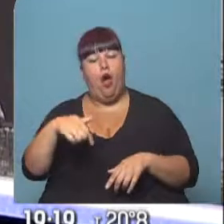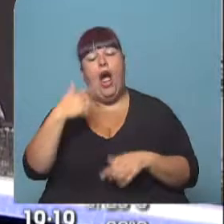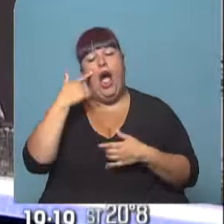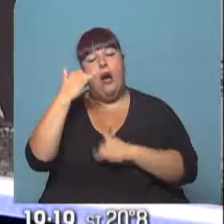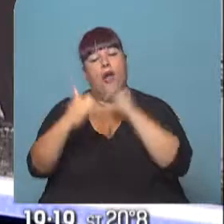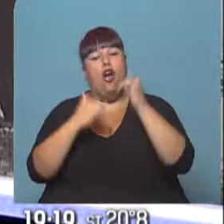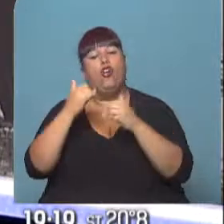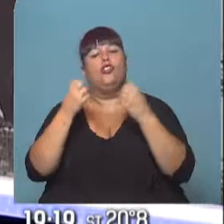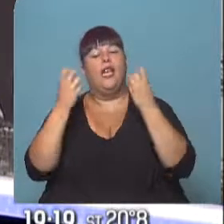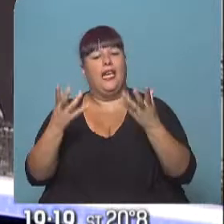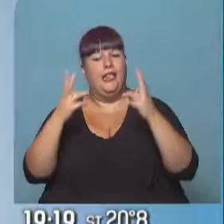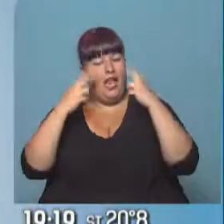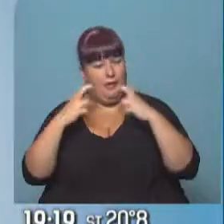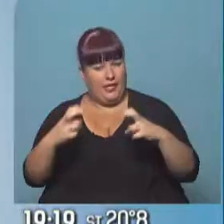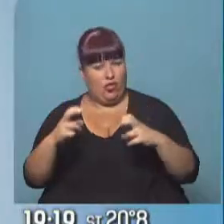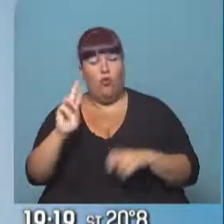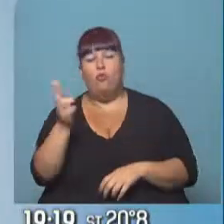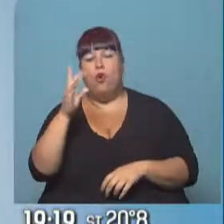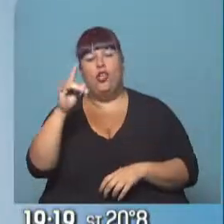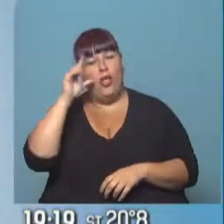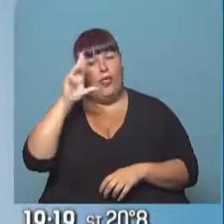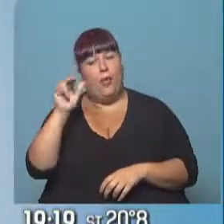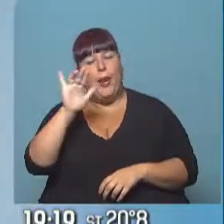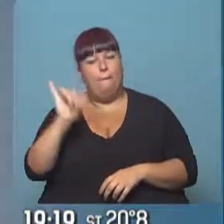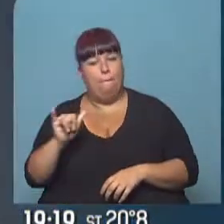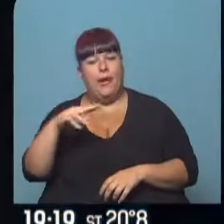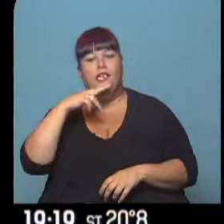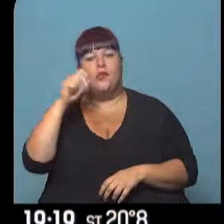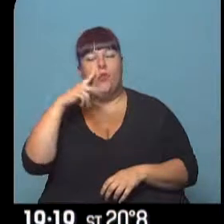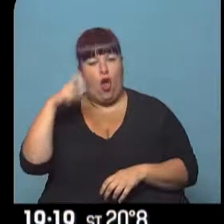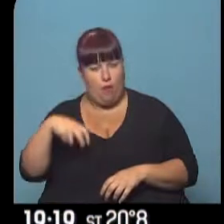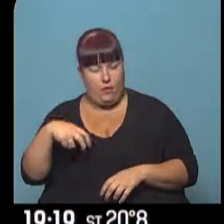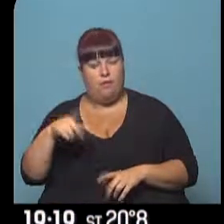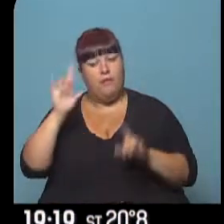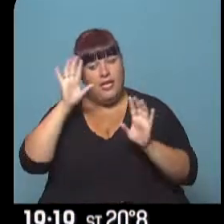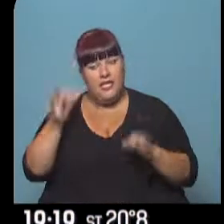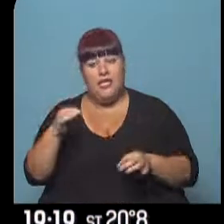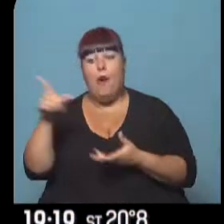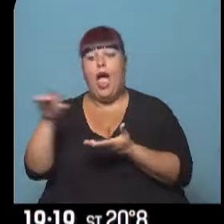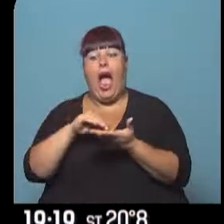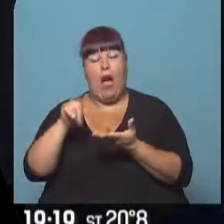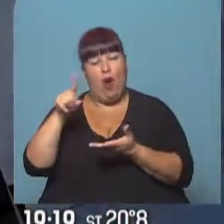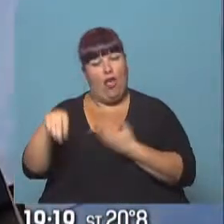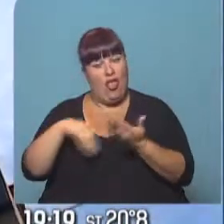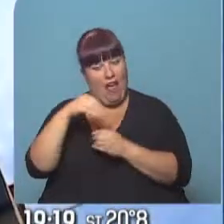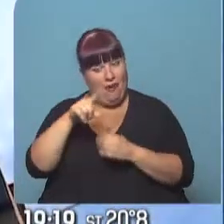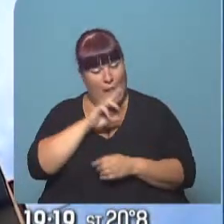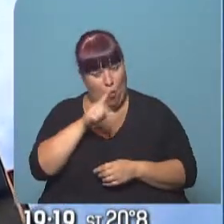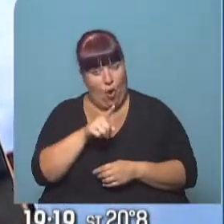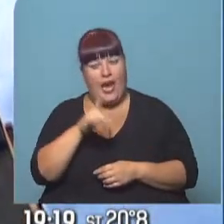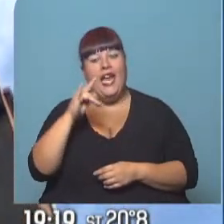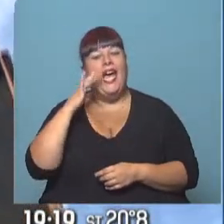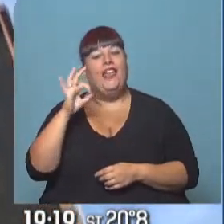Vamos a comentarles cómo sigue la investigación de la muerte de Débora Pérez Volpin, teniendo en cuenta que el abogado de la familia de Débora,